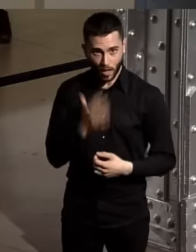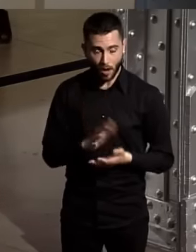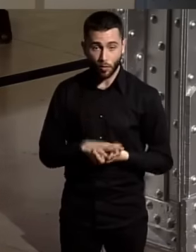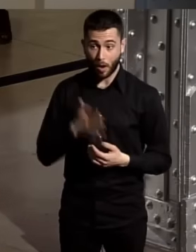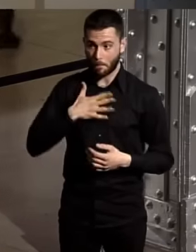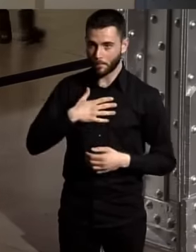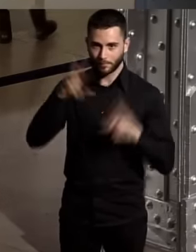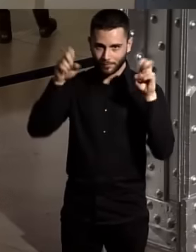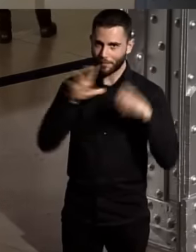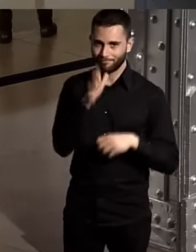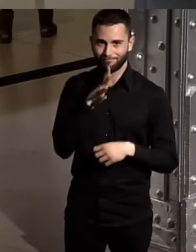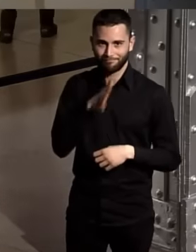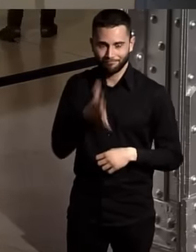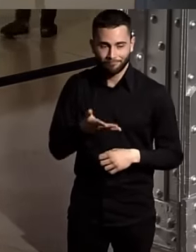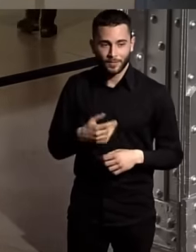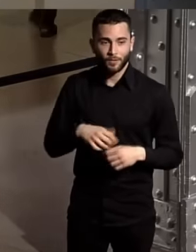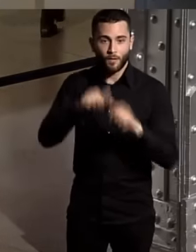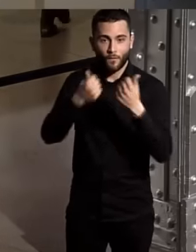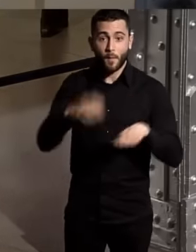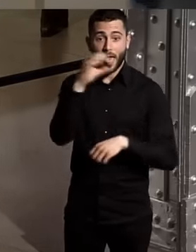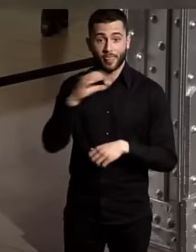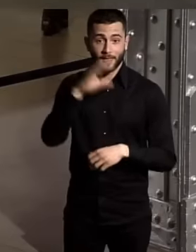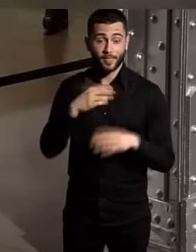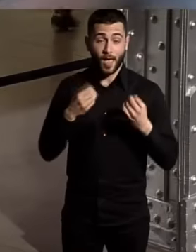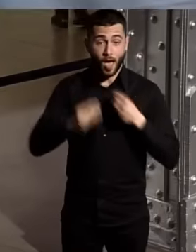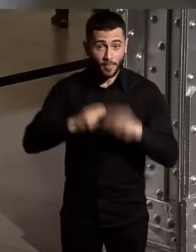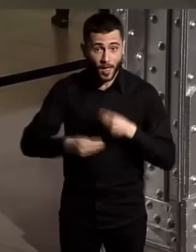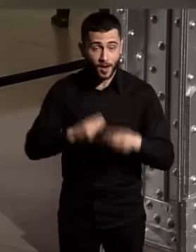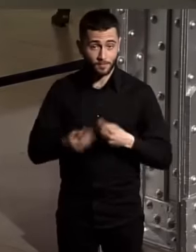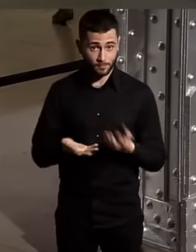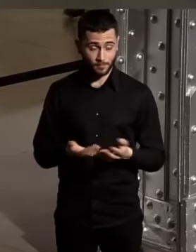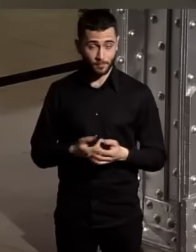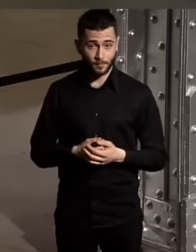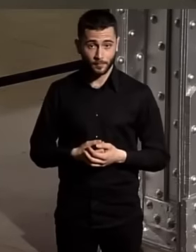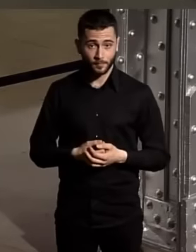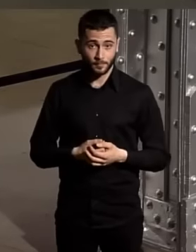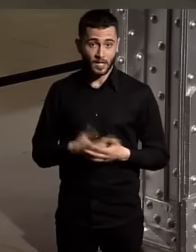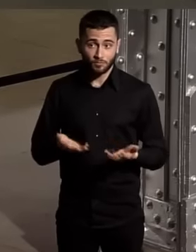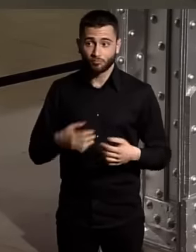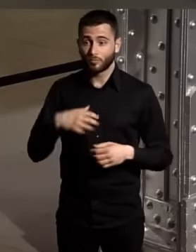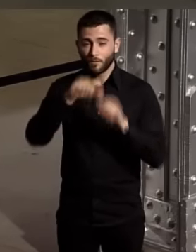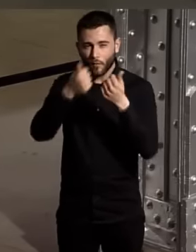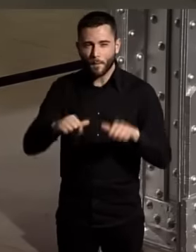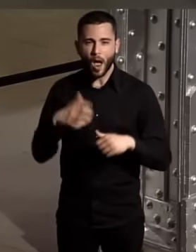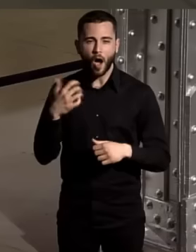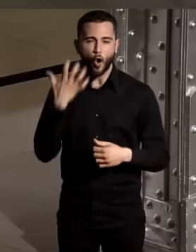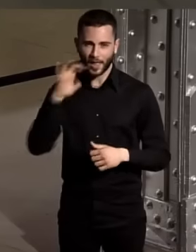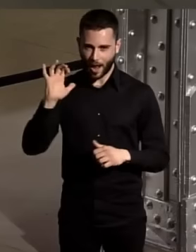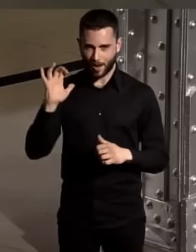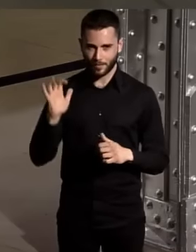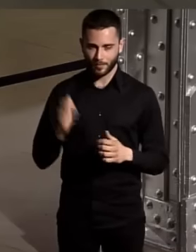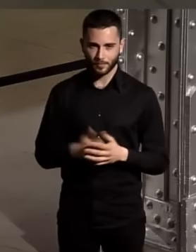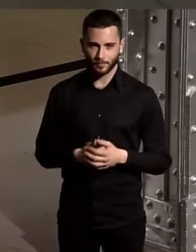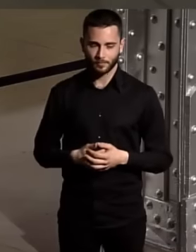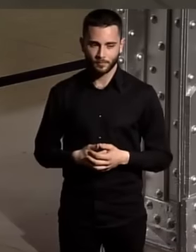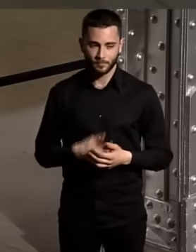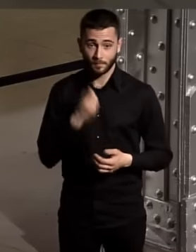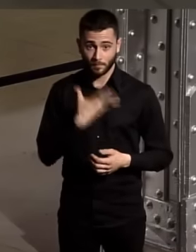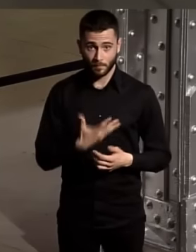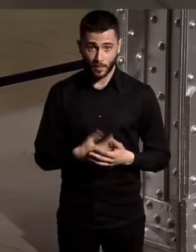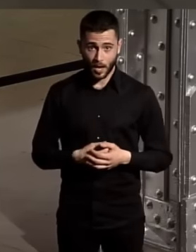fascinada y que es una manera también de hacer ciencia eh bastante original bueno